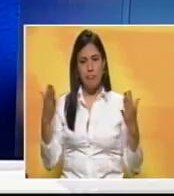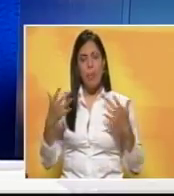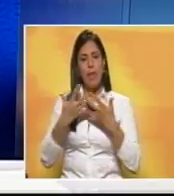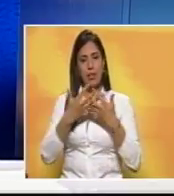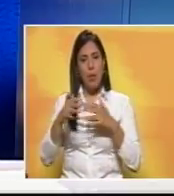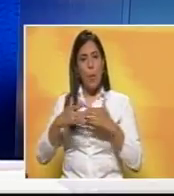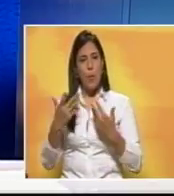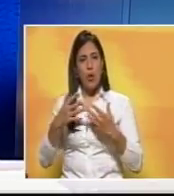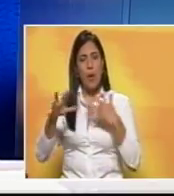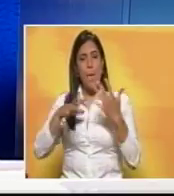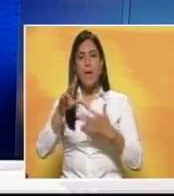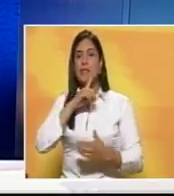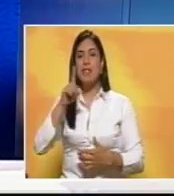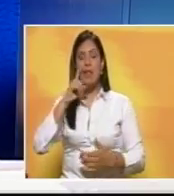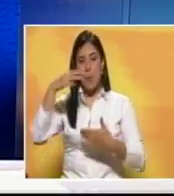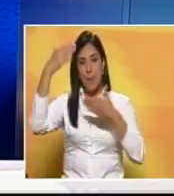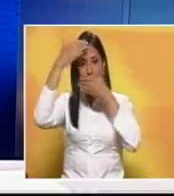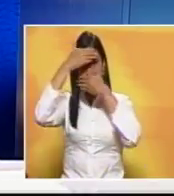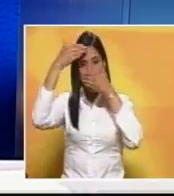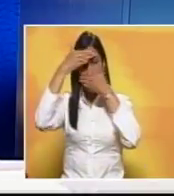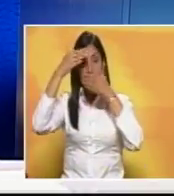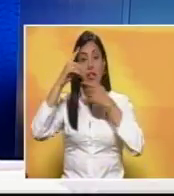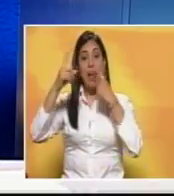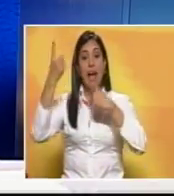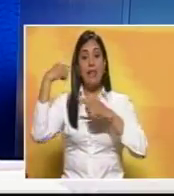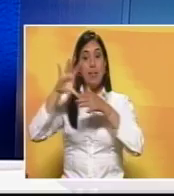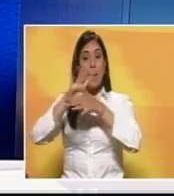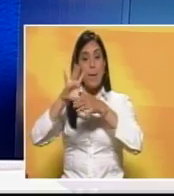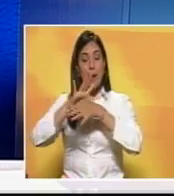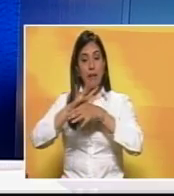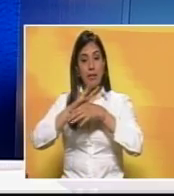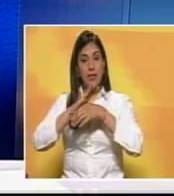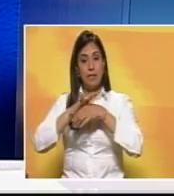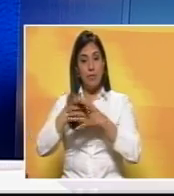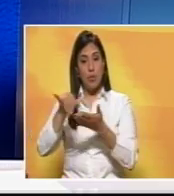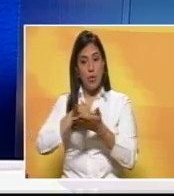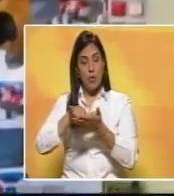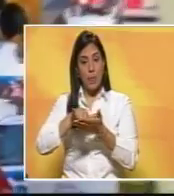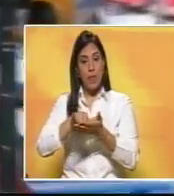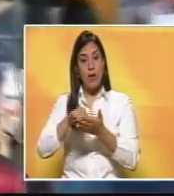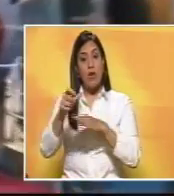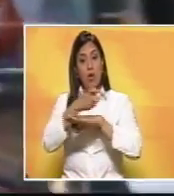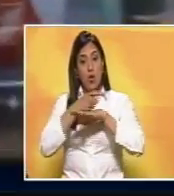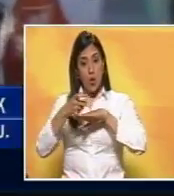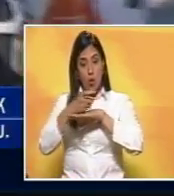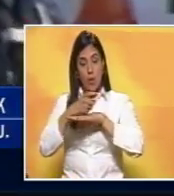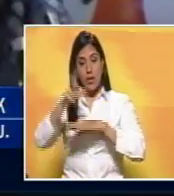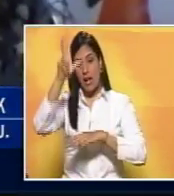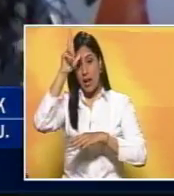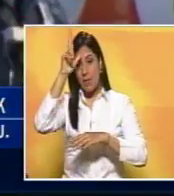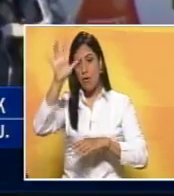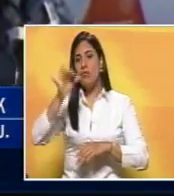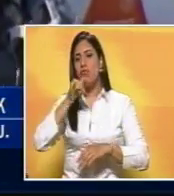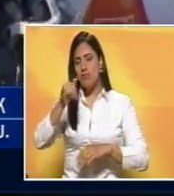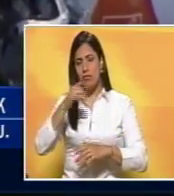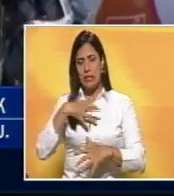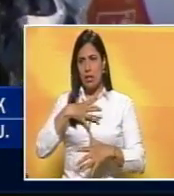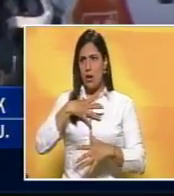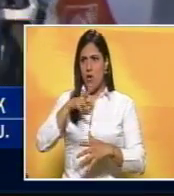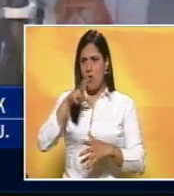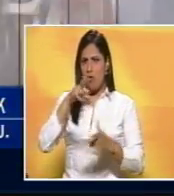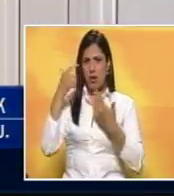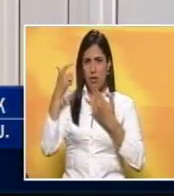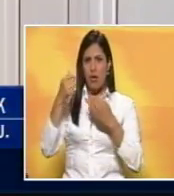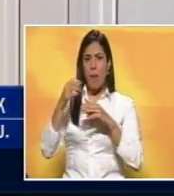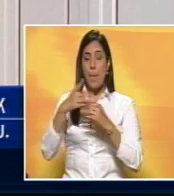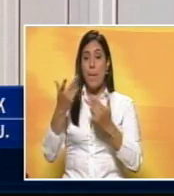Estados Unidos tras el atentado calificado de terrorista ocurrido este martes en Manhattan, New York. El gobierno alemán manifestó su consternación